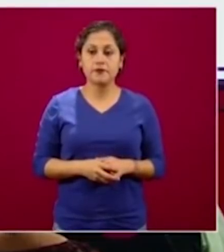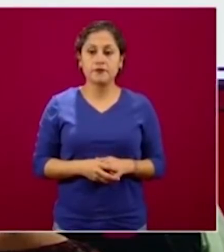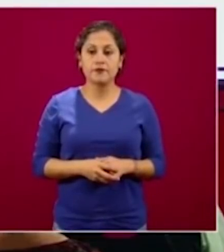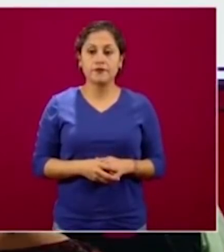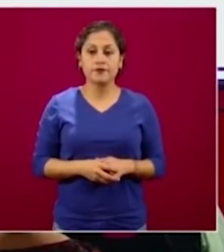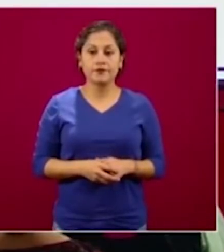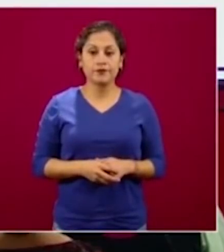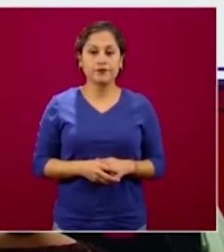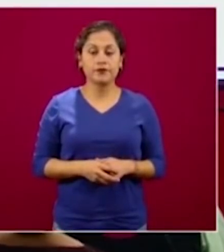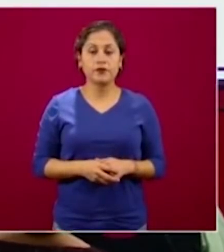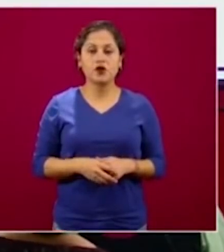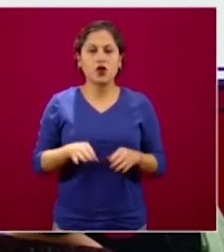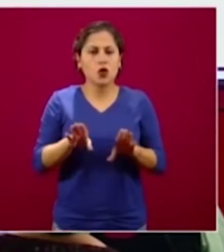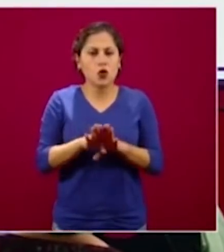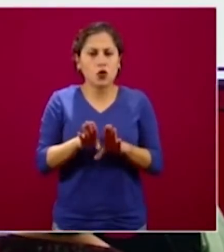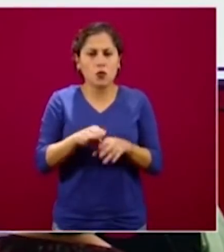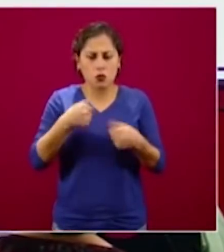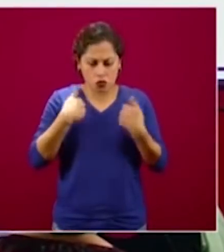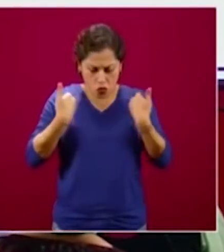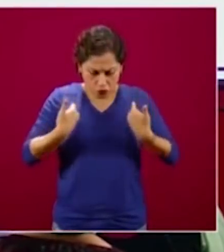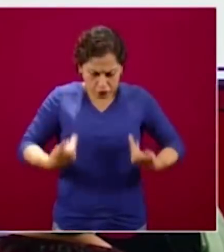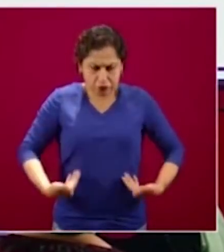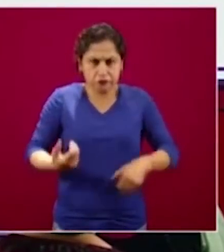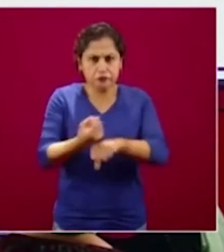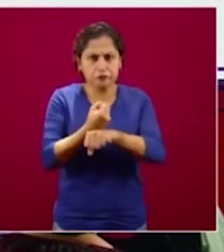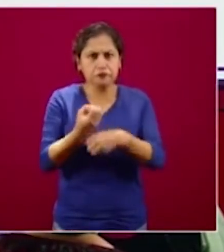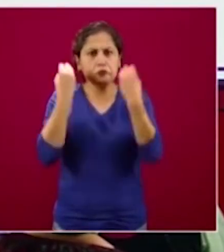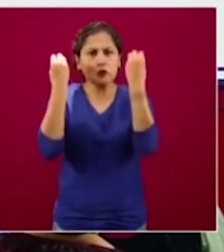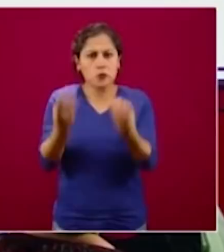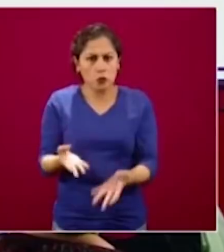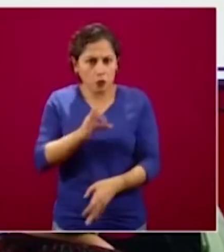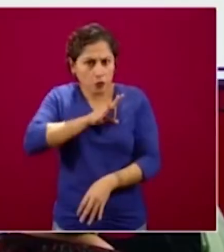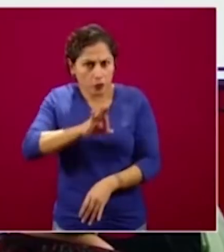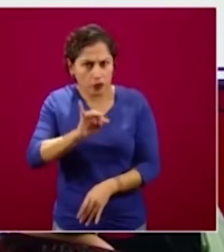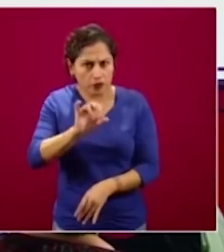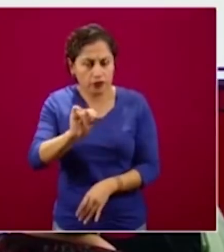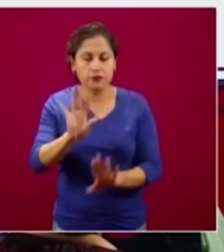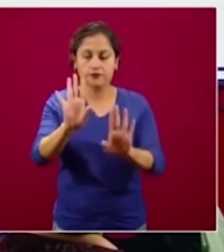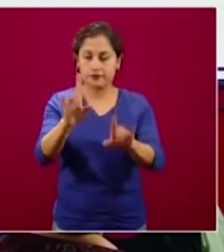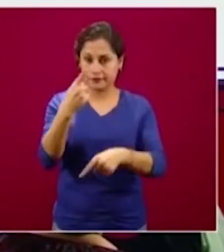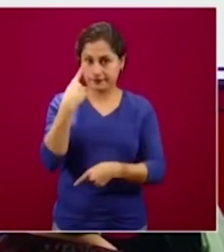Requisitos para poder donar sangre. Se los muestro de una manera resumida.